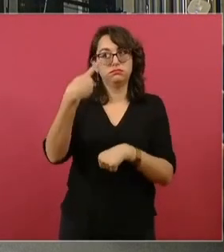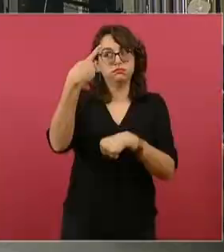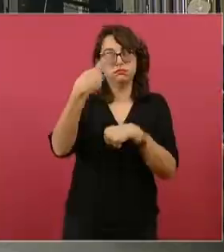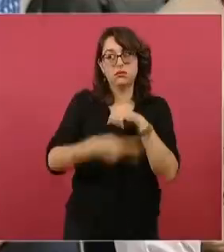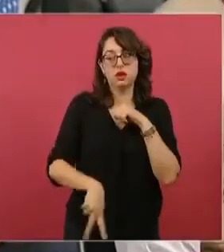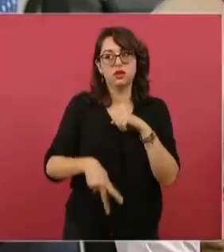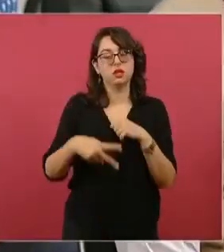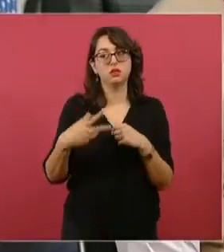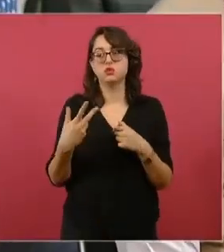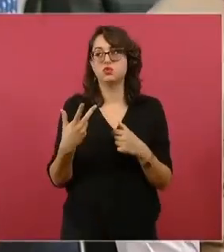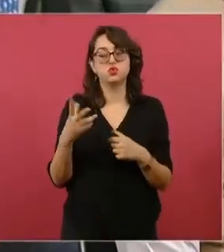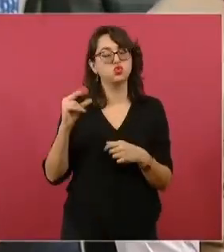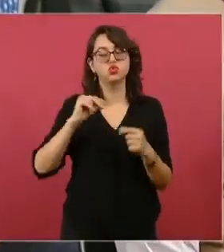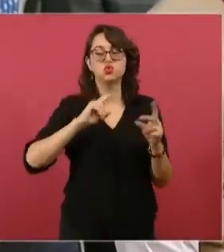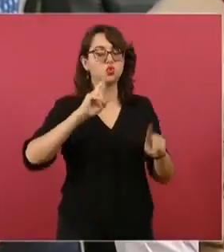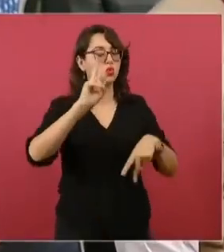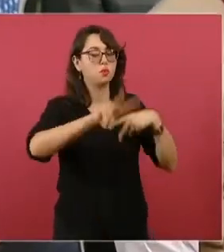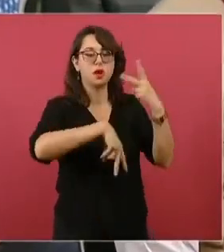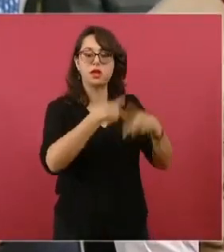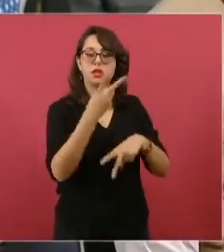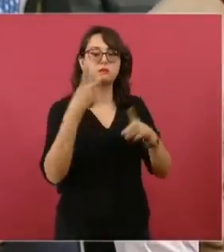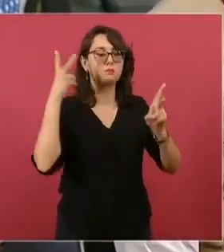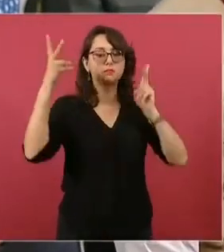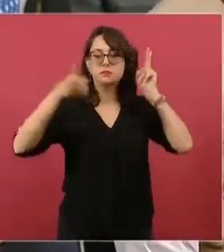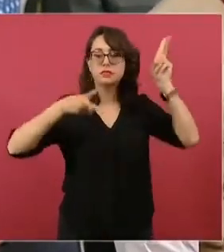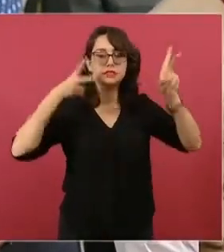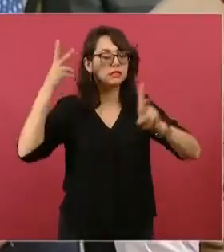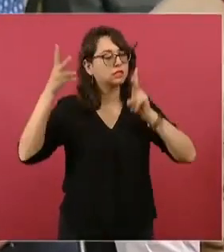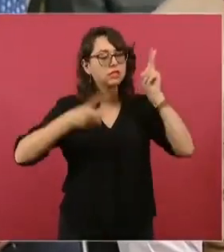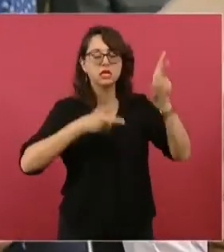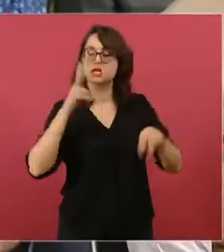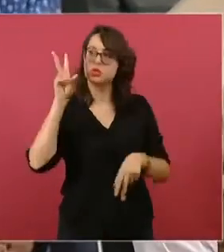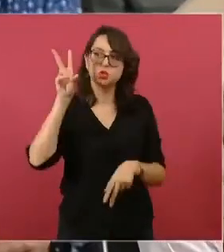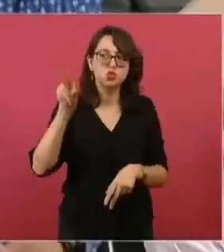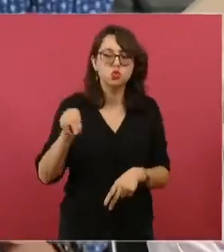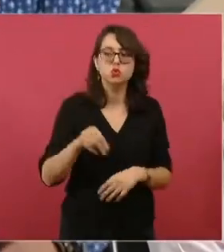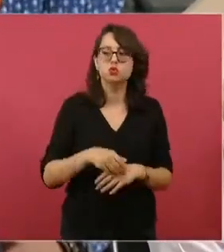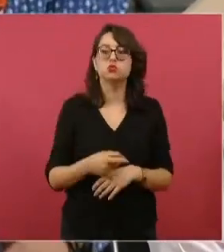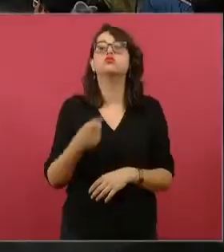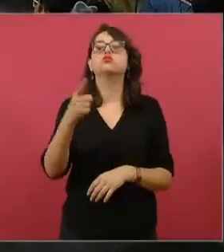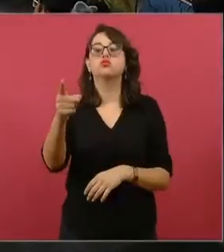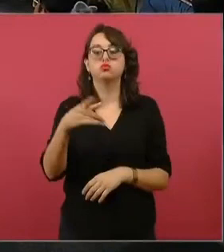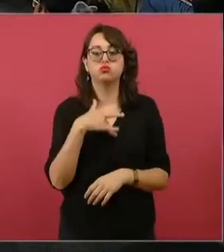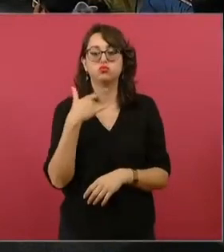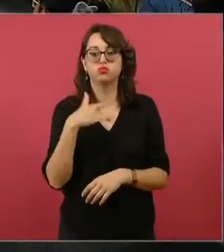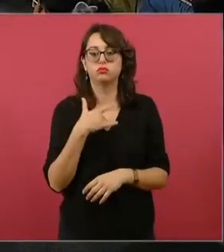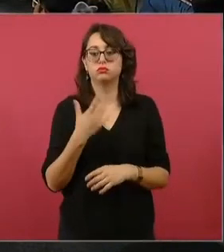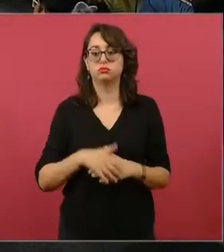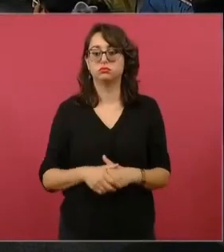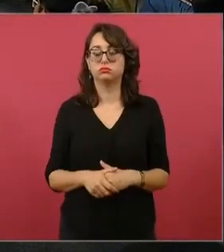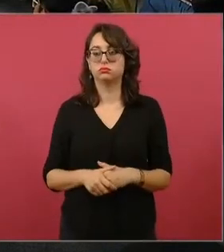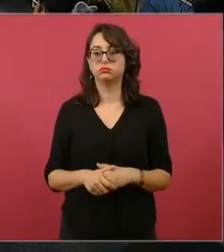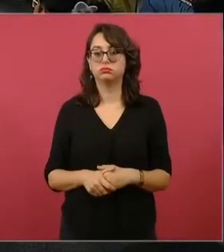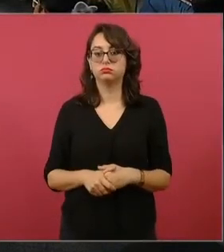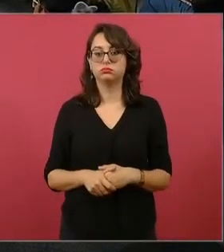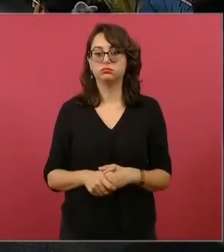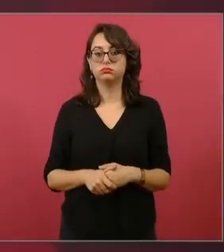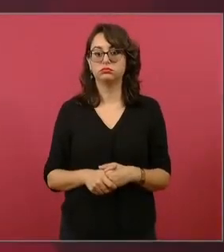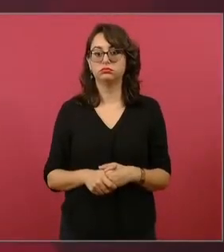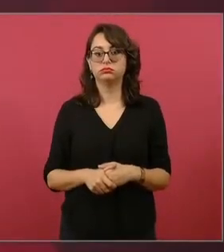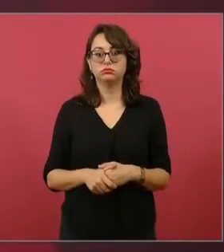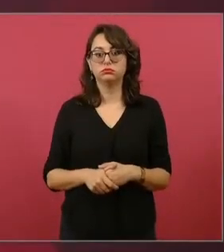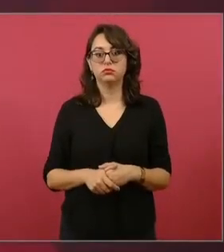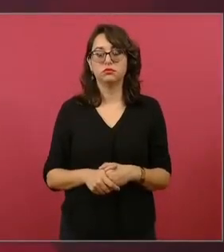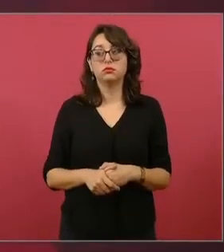opinión respecto a esta declaración que hizo Reino Unido. Gracias. Pues se respeta, ¿no? Nada más que